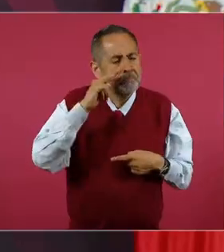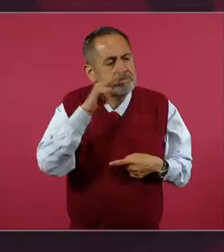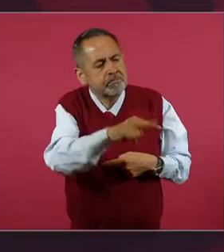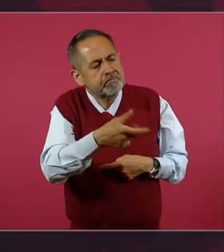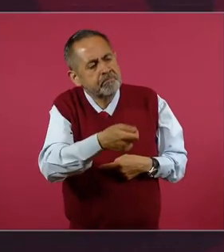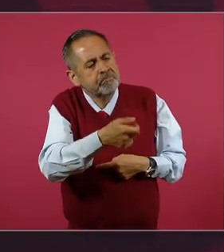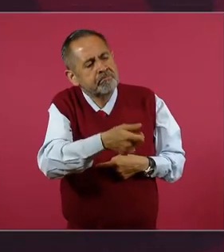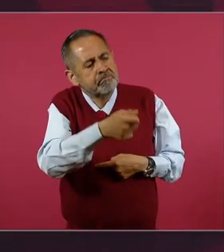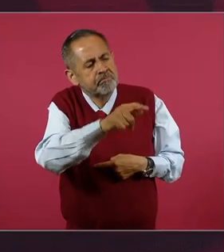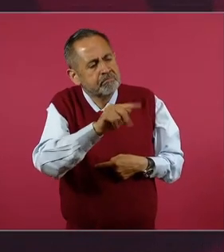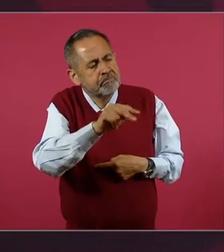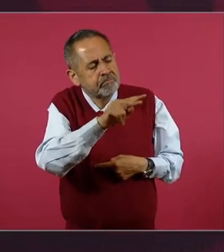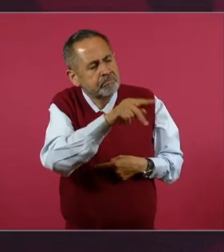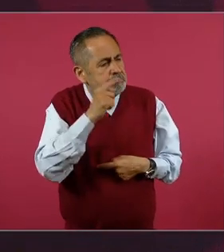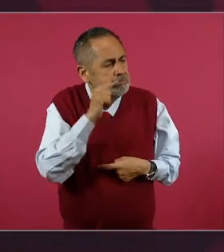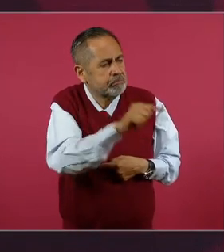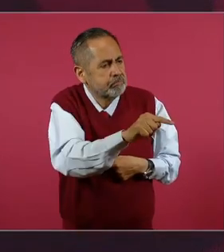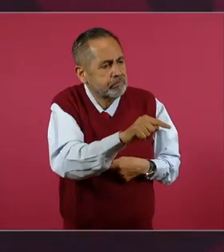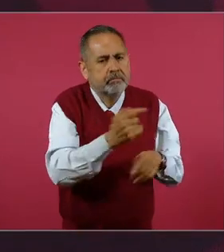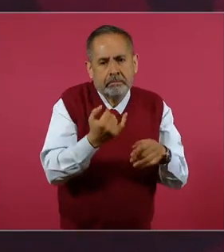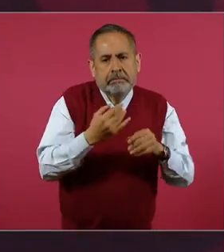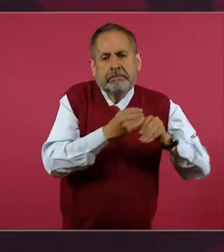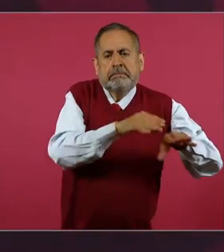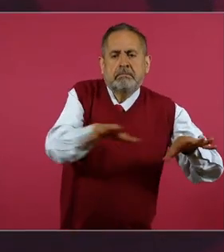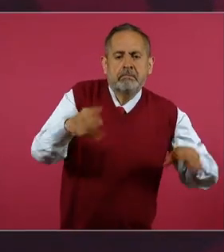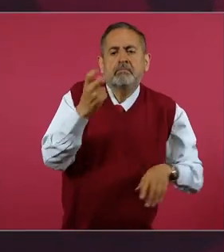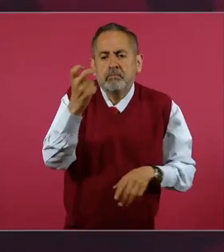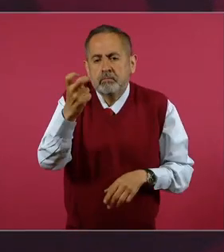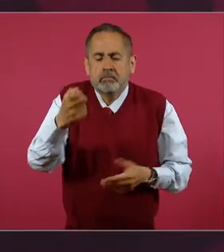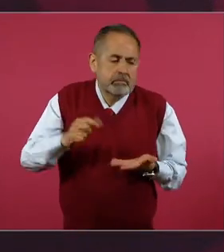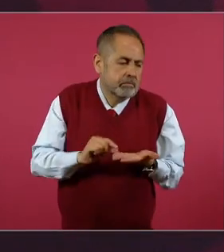personas. Entonces,